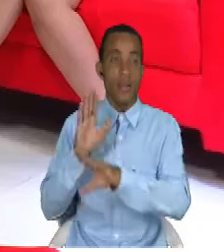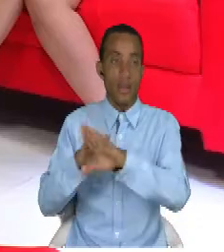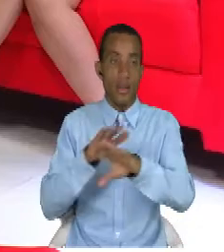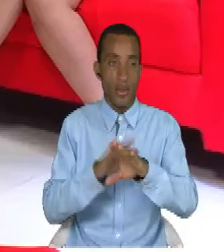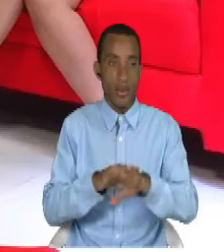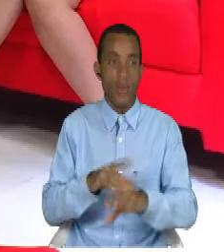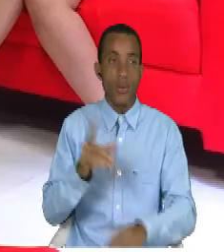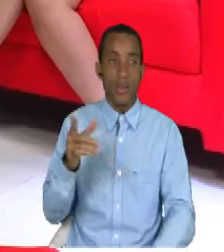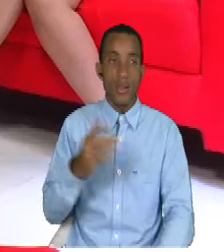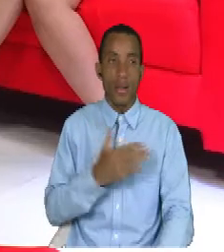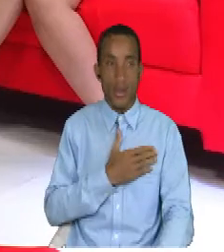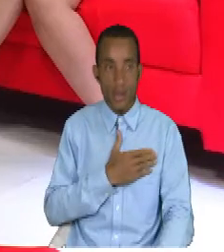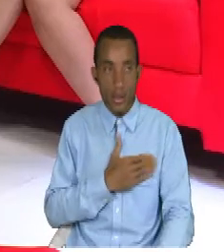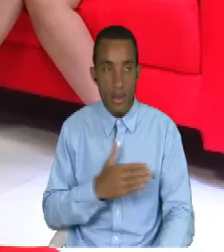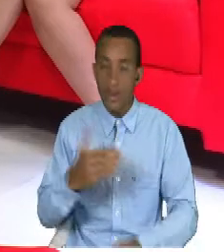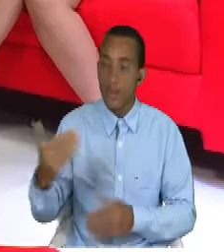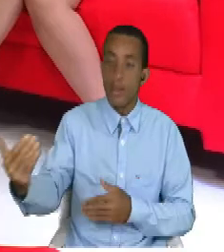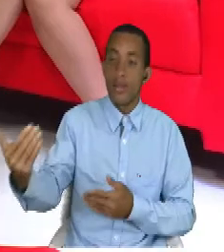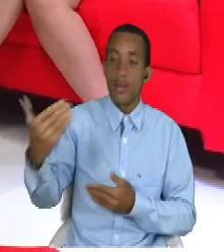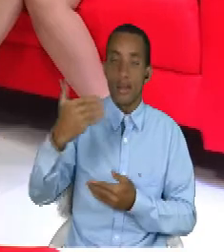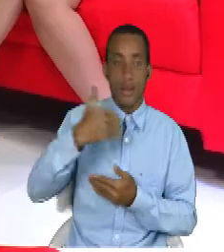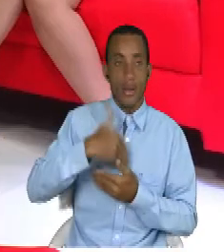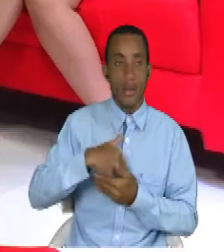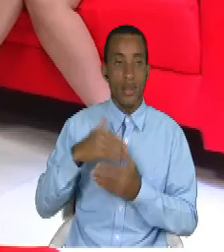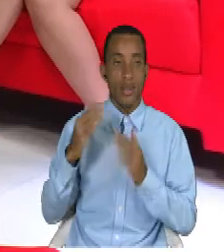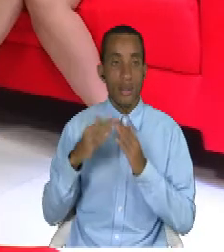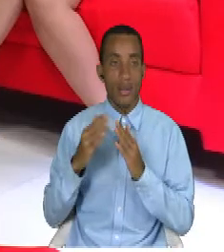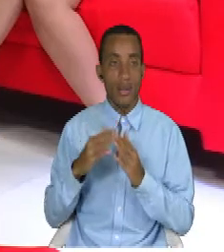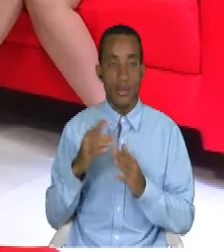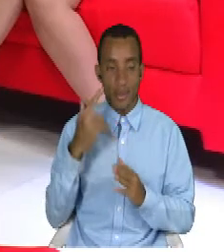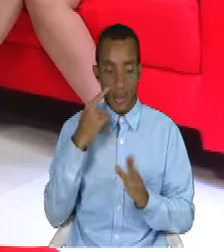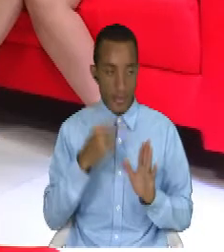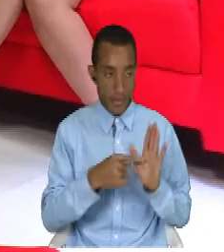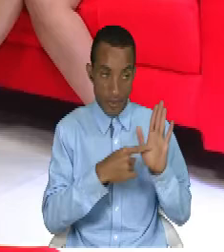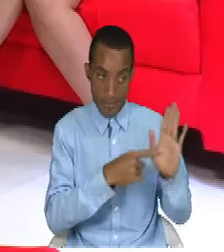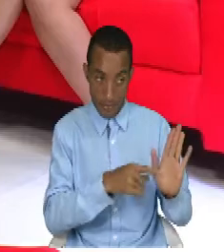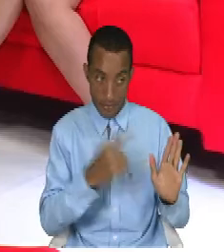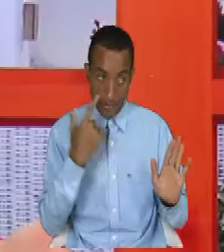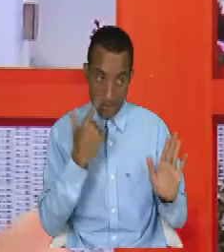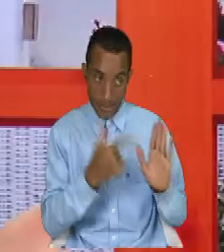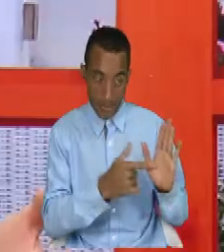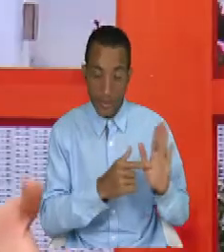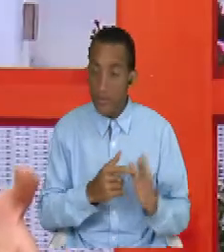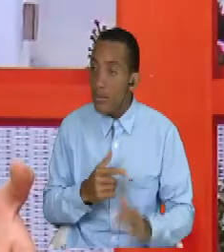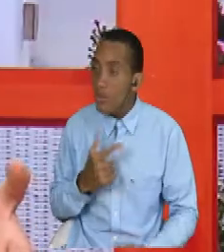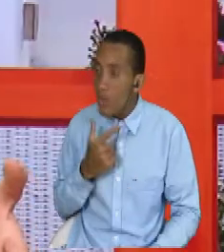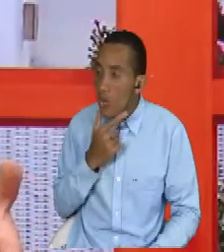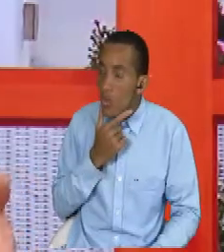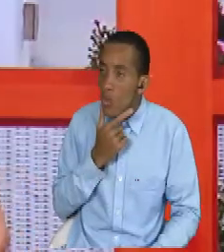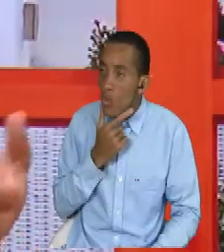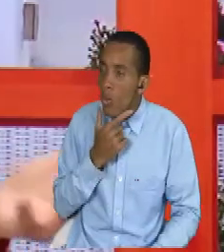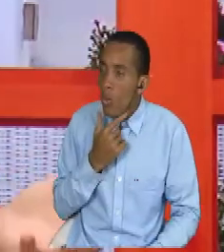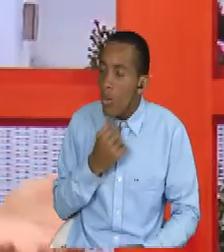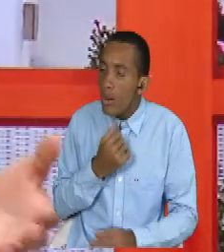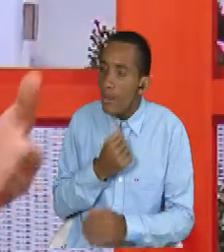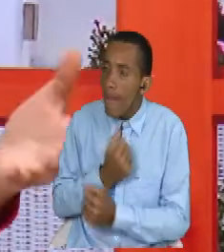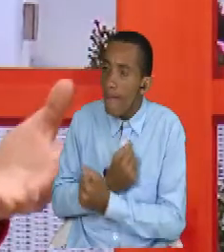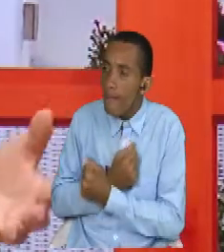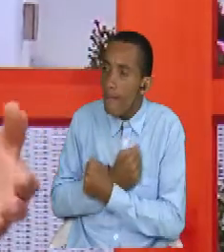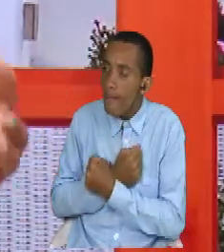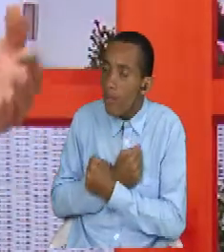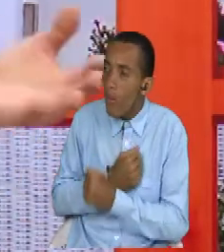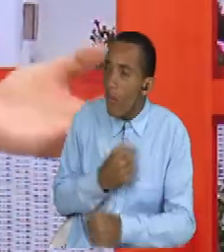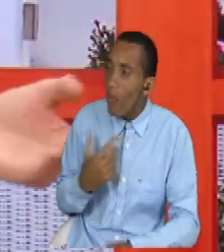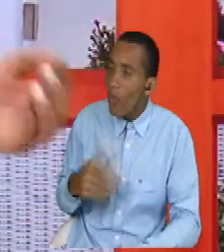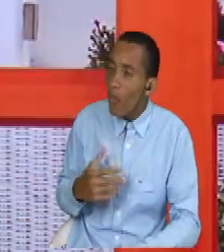muy amable llegó a mi casa me hace la demostración o sea yo quedo enamorada desde el primer momento que ella llega